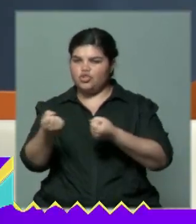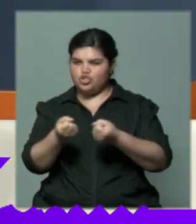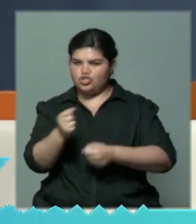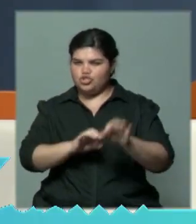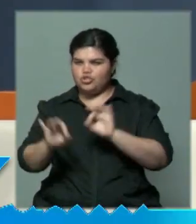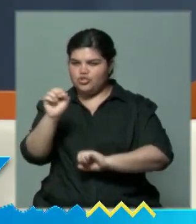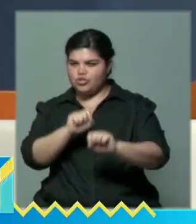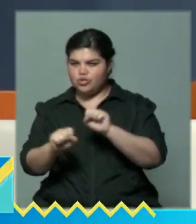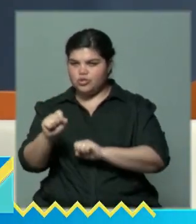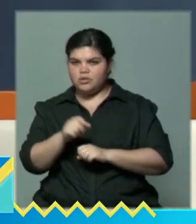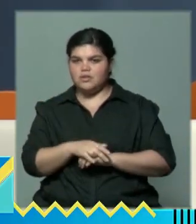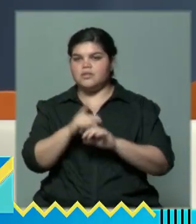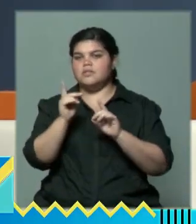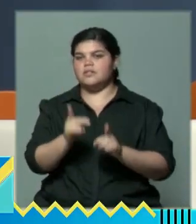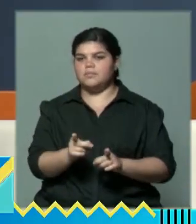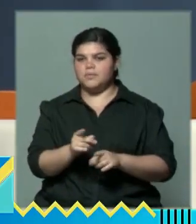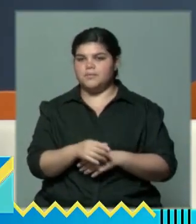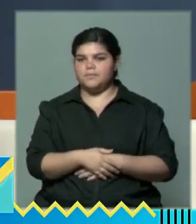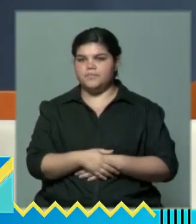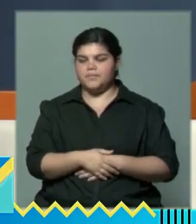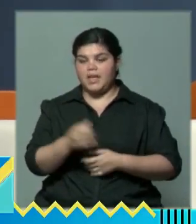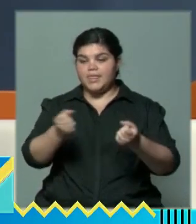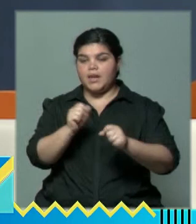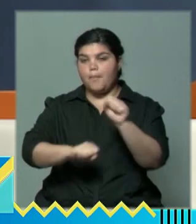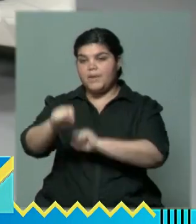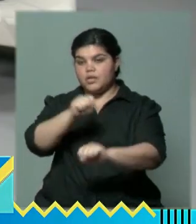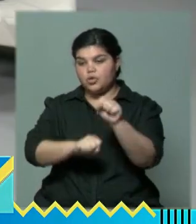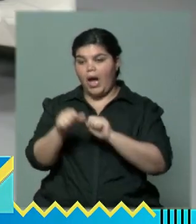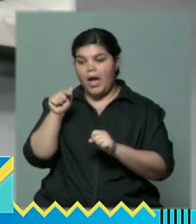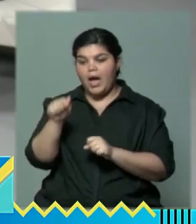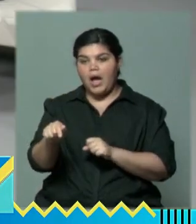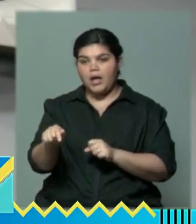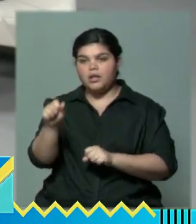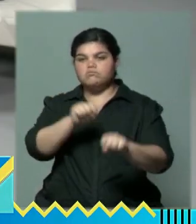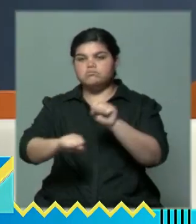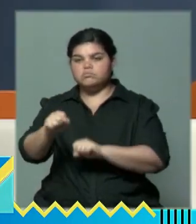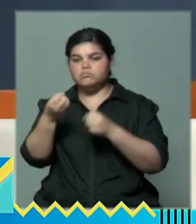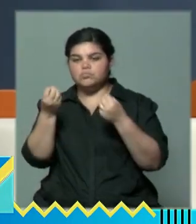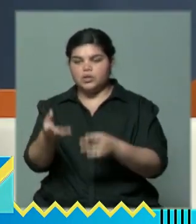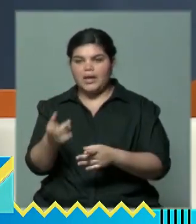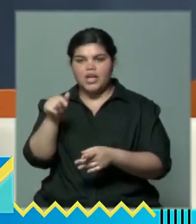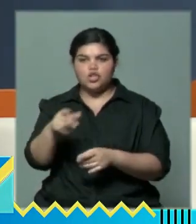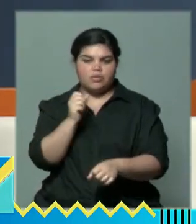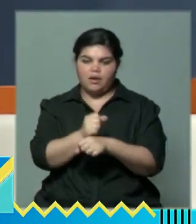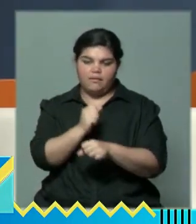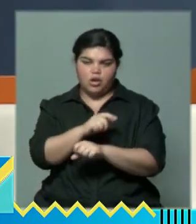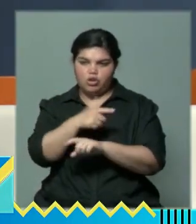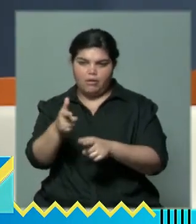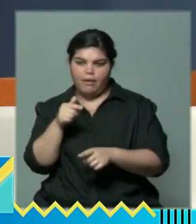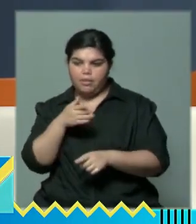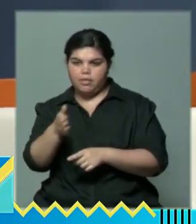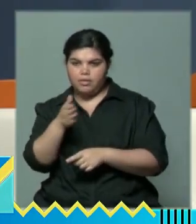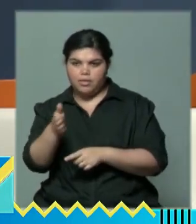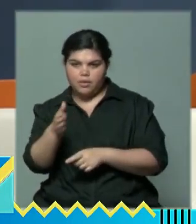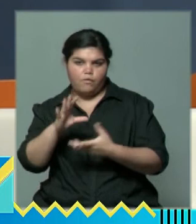¿no? Hay trapitos que están ahí porque tienen una situación social, que no tienen trabajo, qué sé yo, y van, y tienen